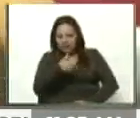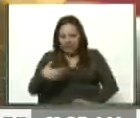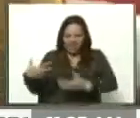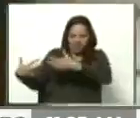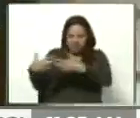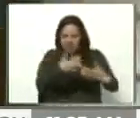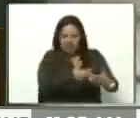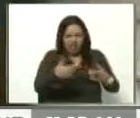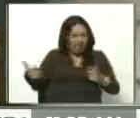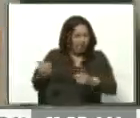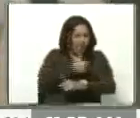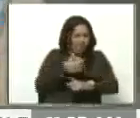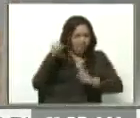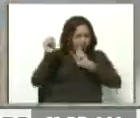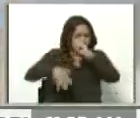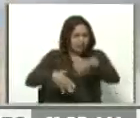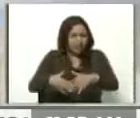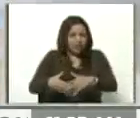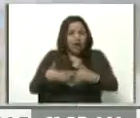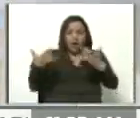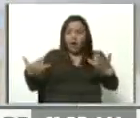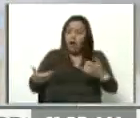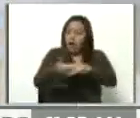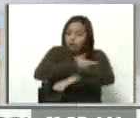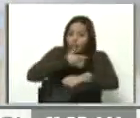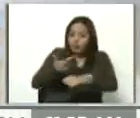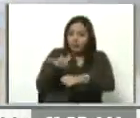derecha. El gobierno ha creado